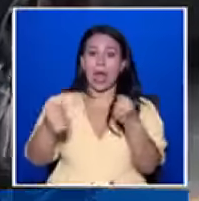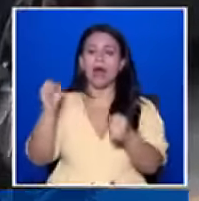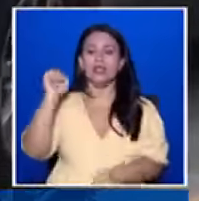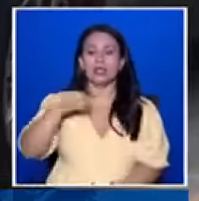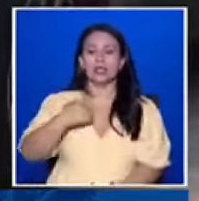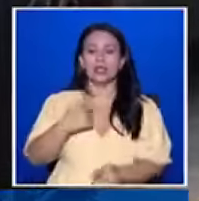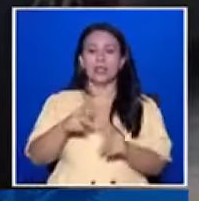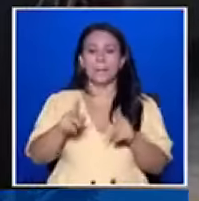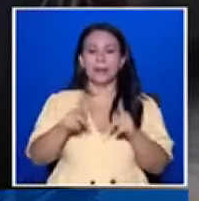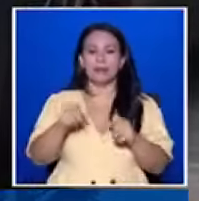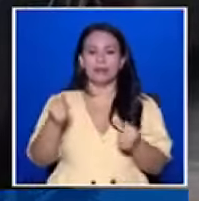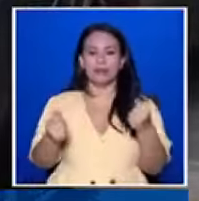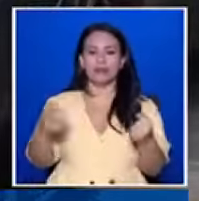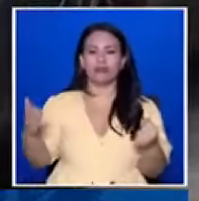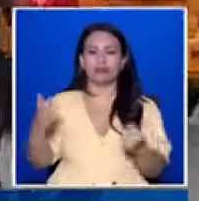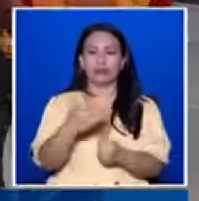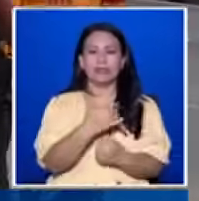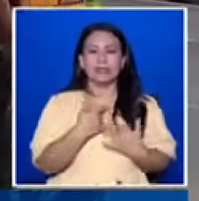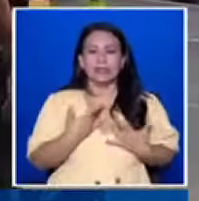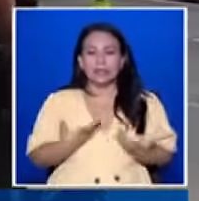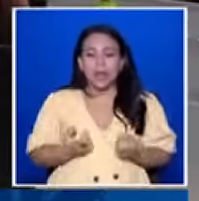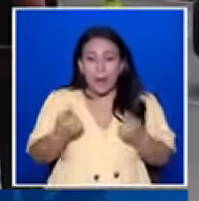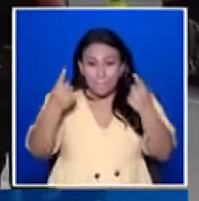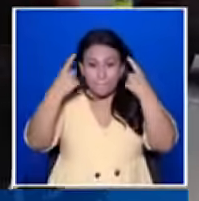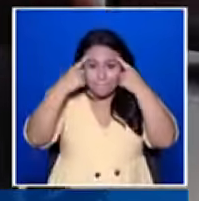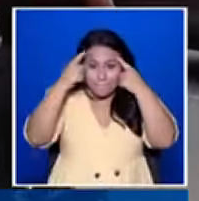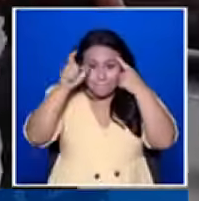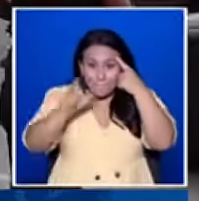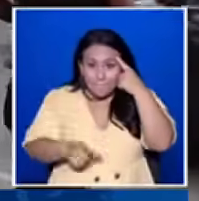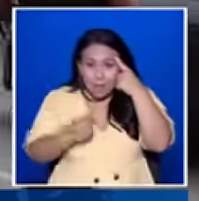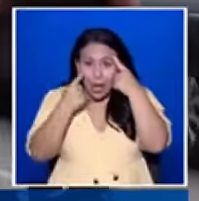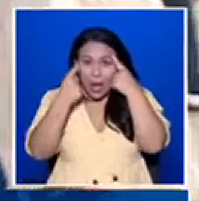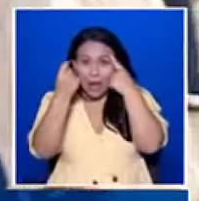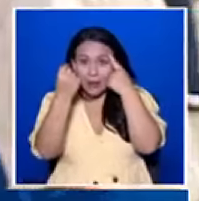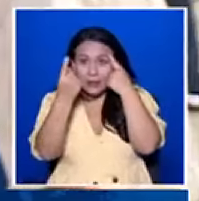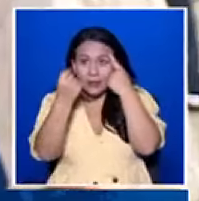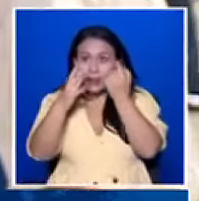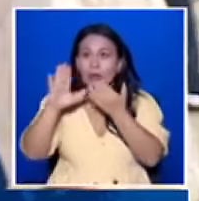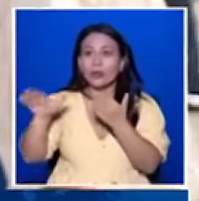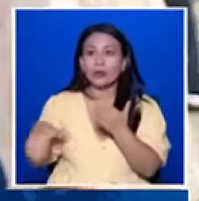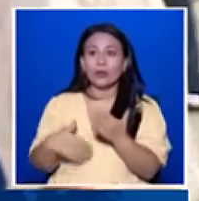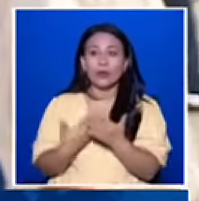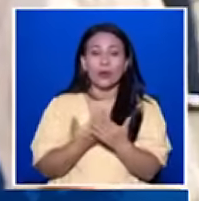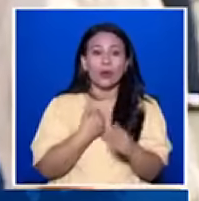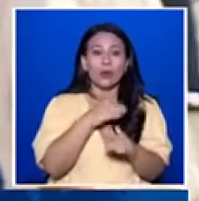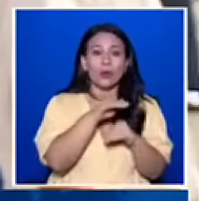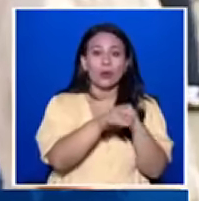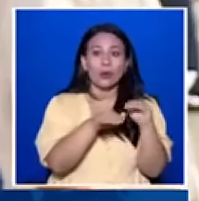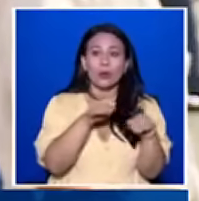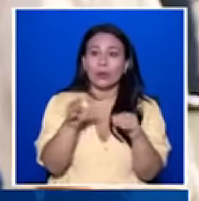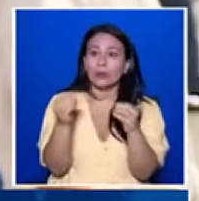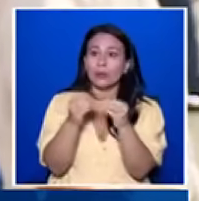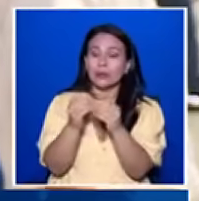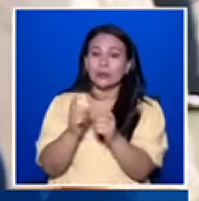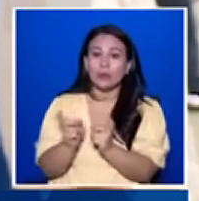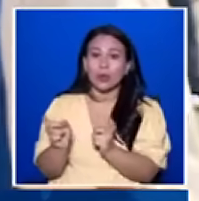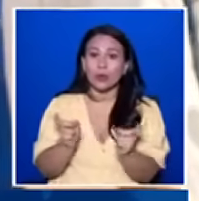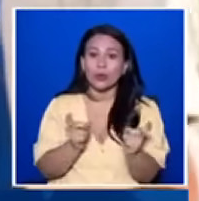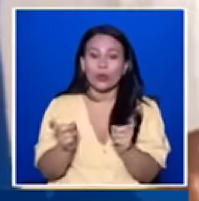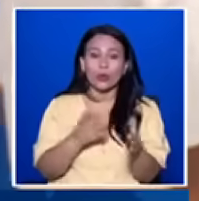nacional. Lo que queremos es concientizar al ciudadano de que el vehículo tiene que estar en las mejores condiciones al momento